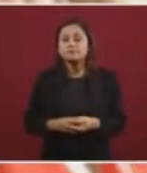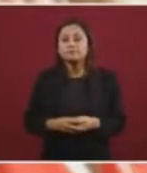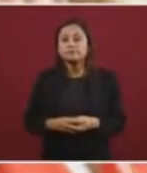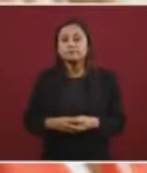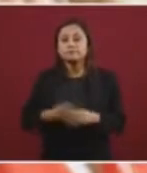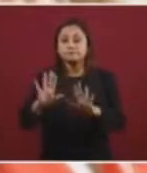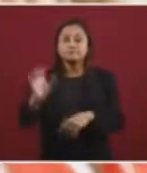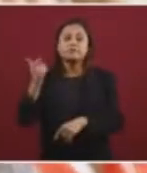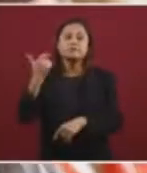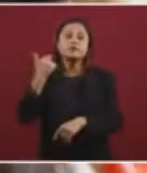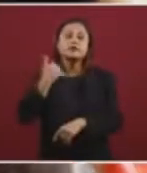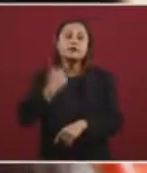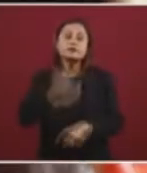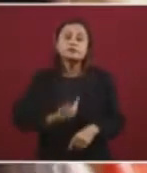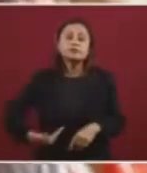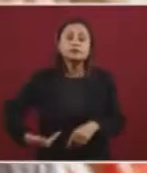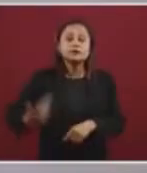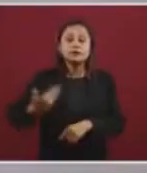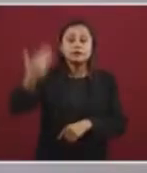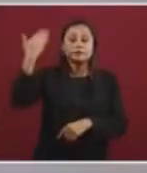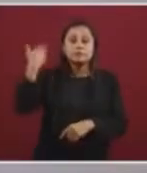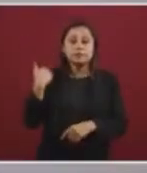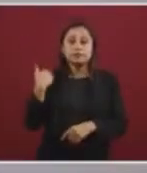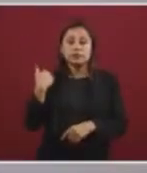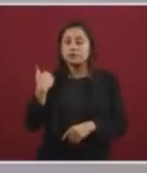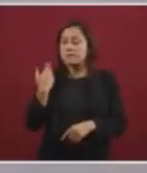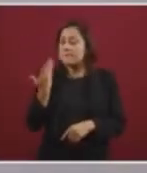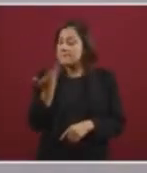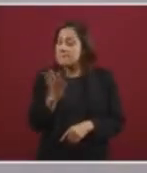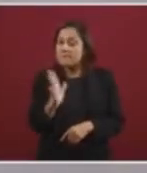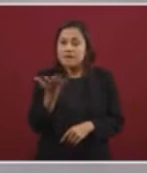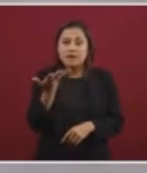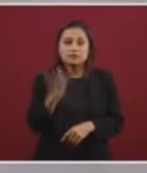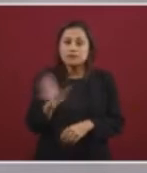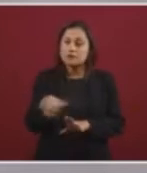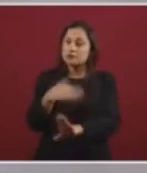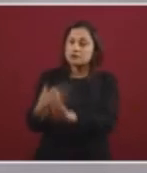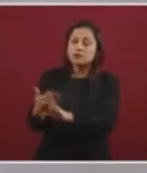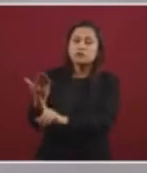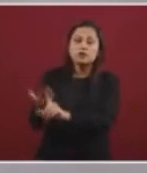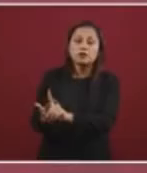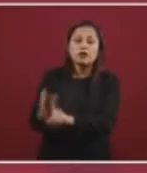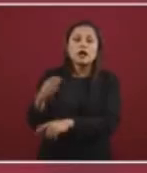En el sexenio pasado sucedió algo parecido con Carmen Aristegui.